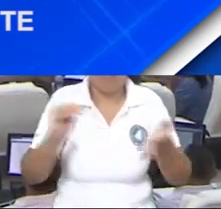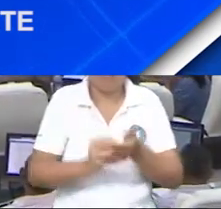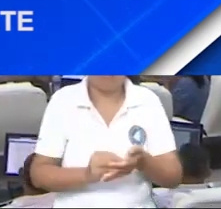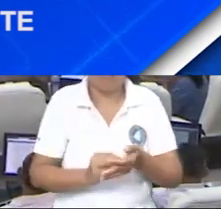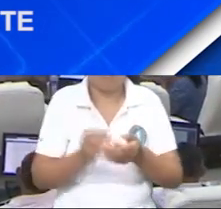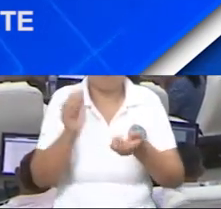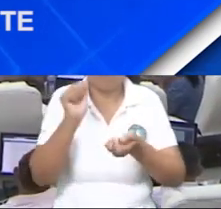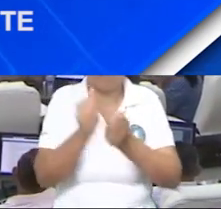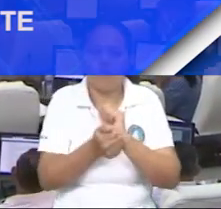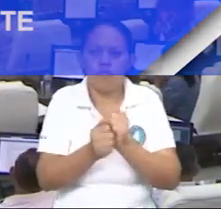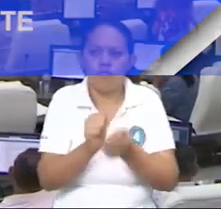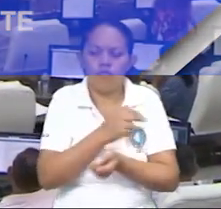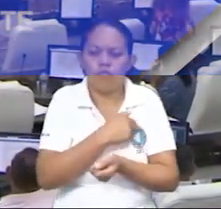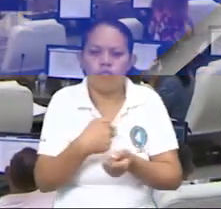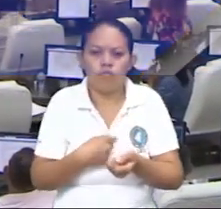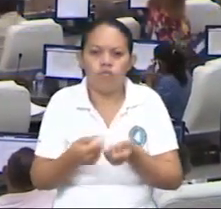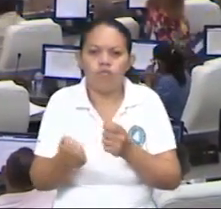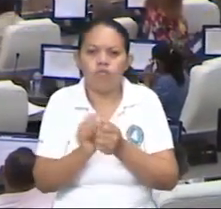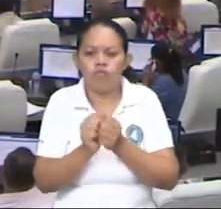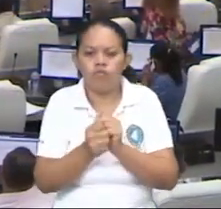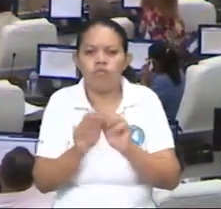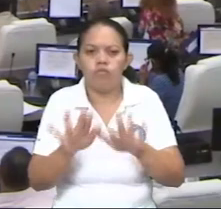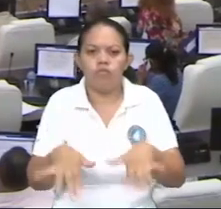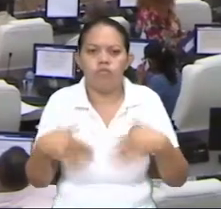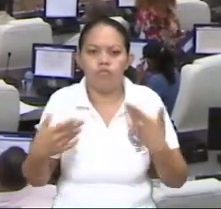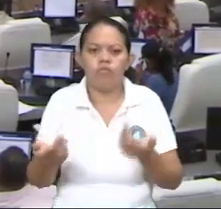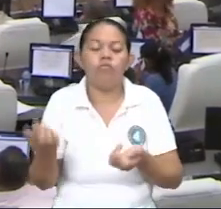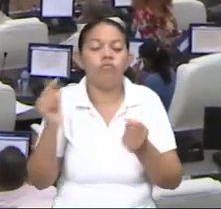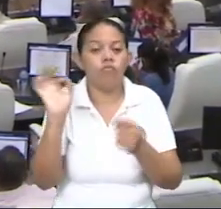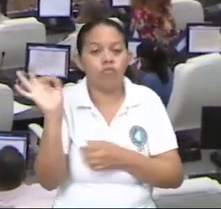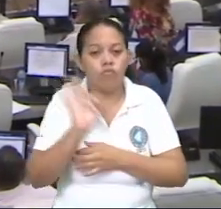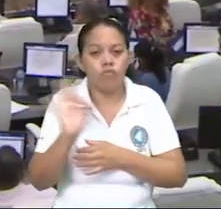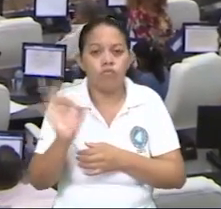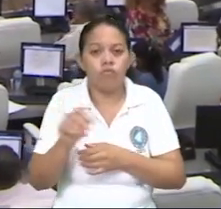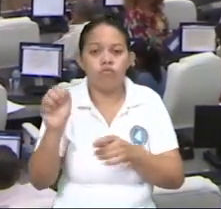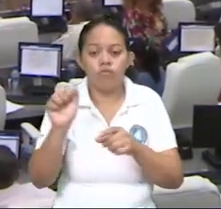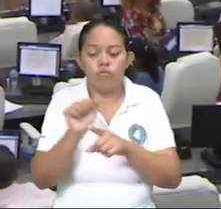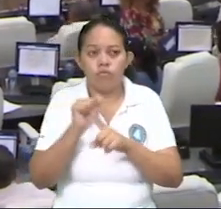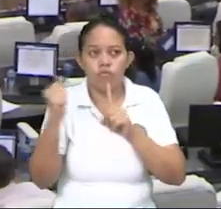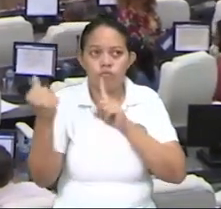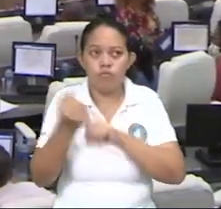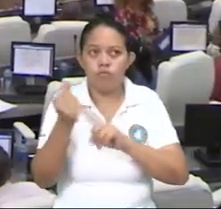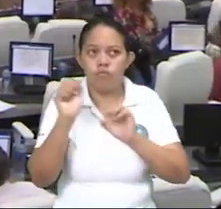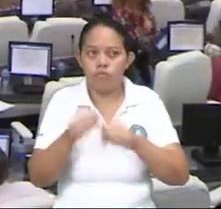con 90 votos a favor. Noticias 12, Darlene Téllez.